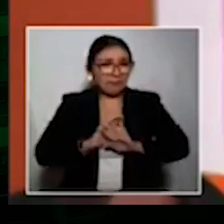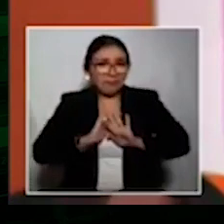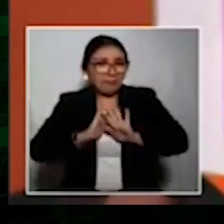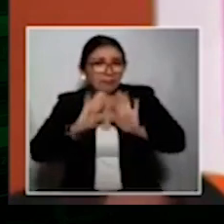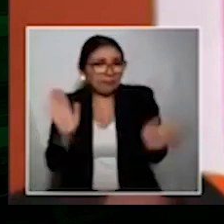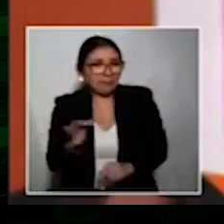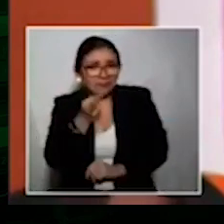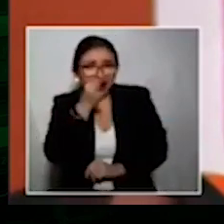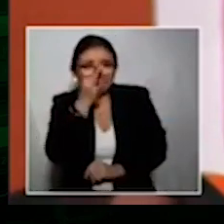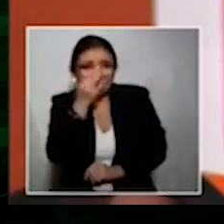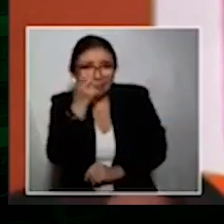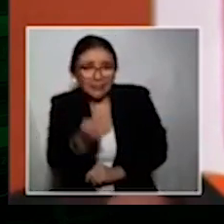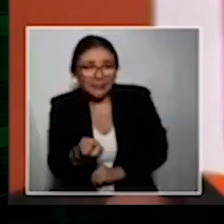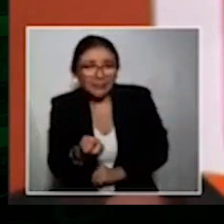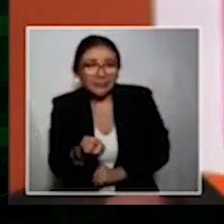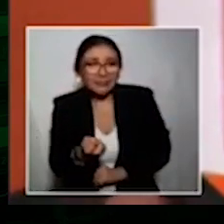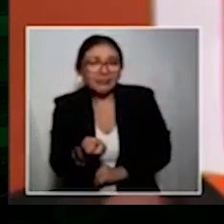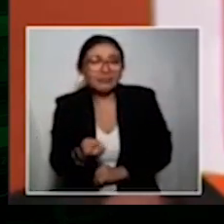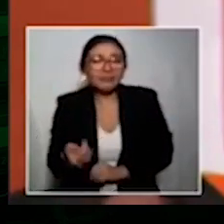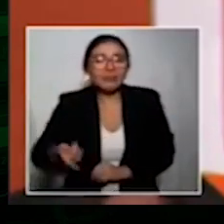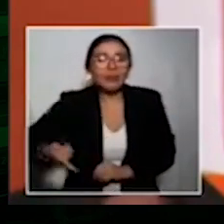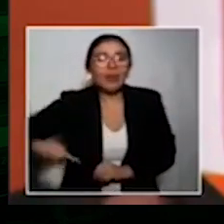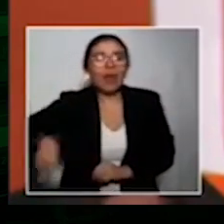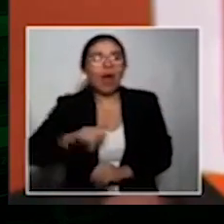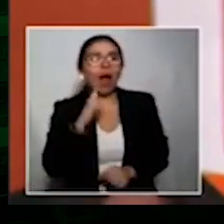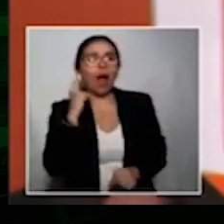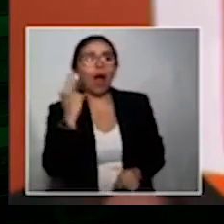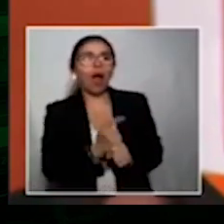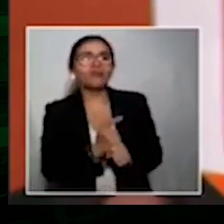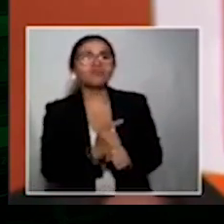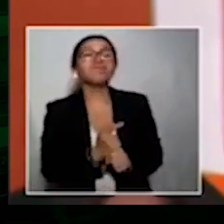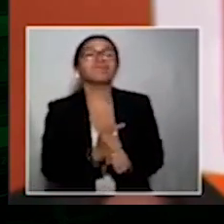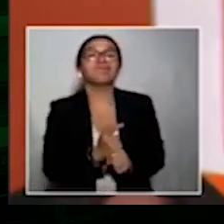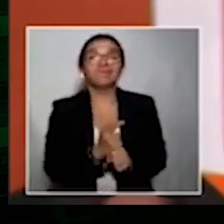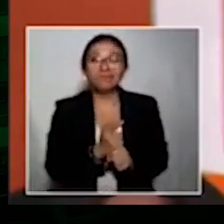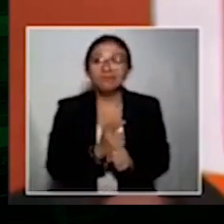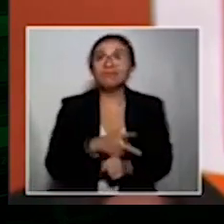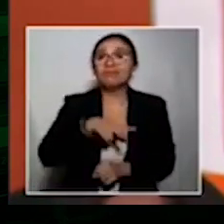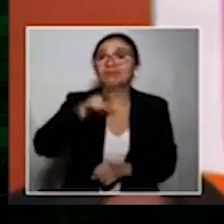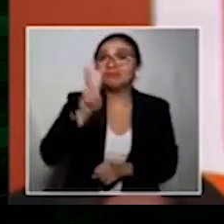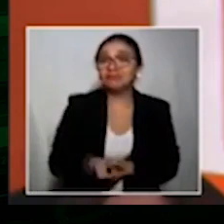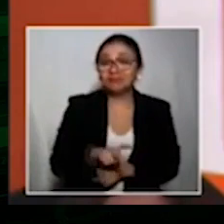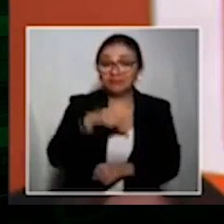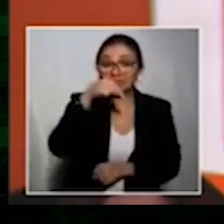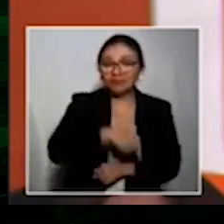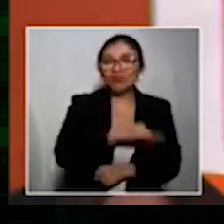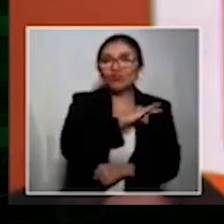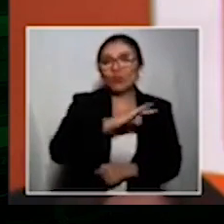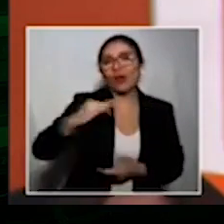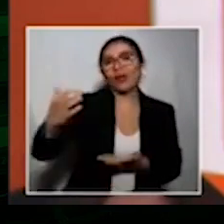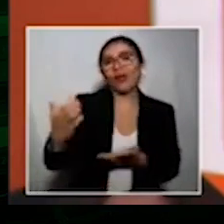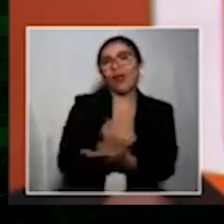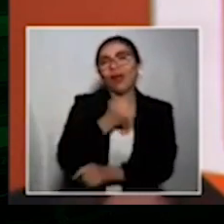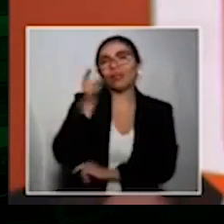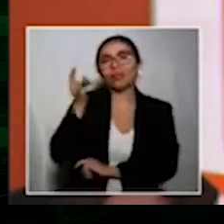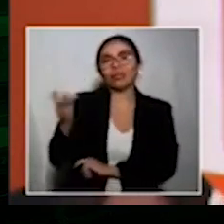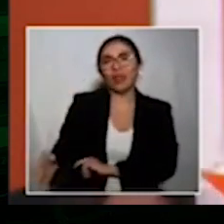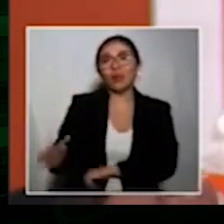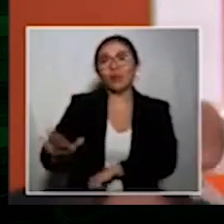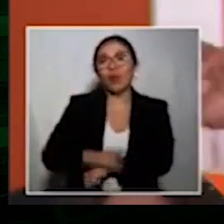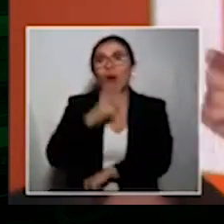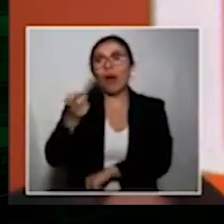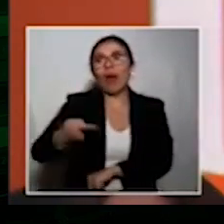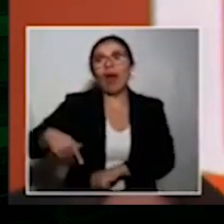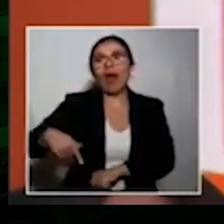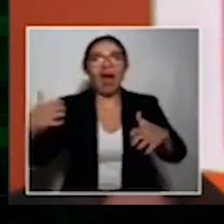Ciudadano, aseguró este lunes que el PRIAN pagará por haber dejado fuera de la carrera presidencial a Samuel García, gobernador de Nuevo